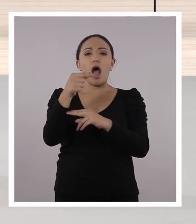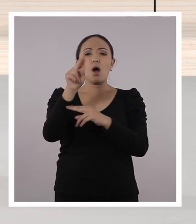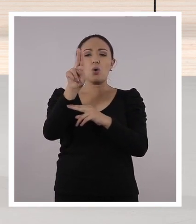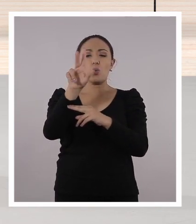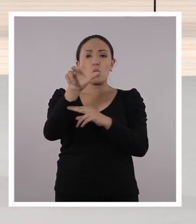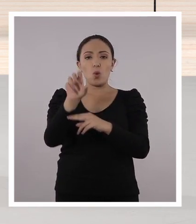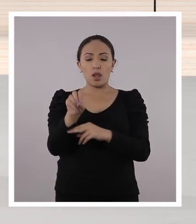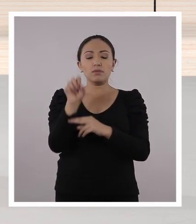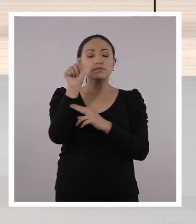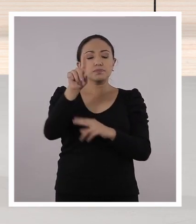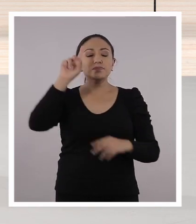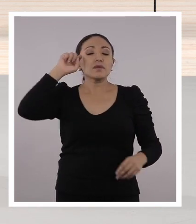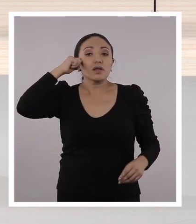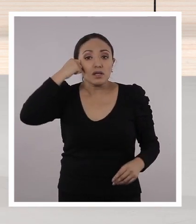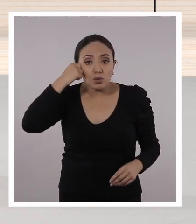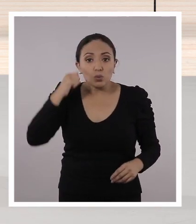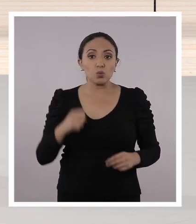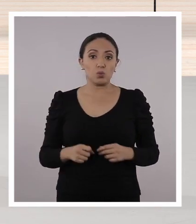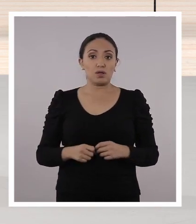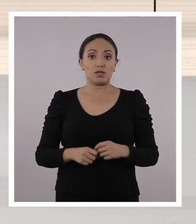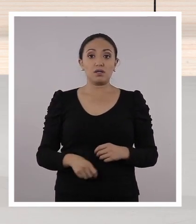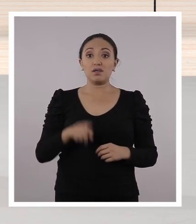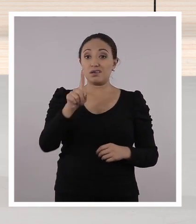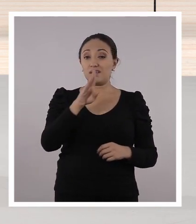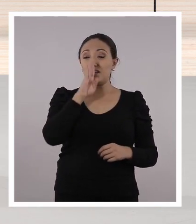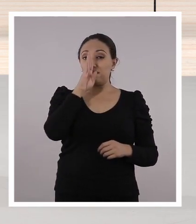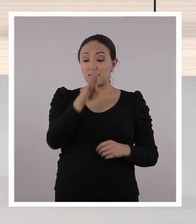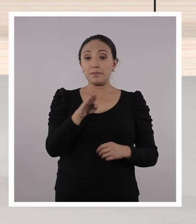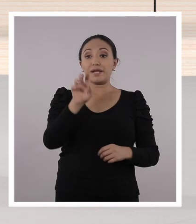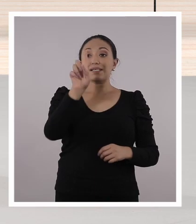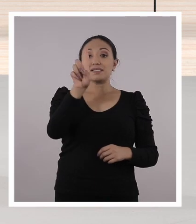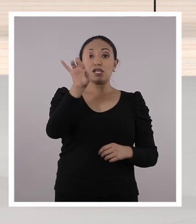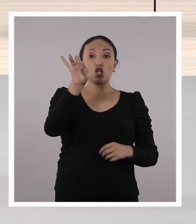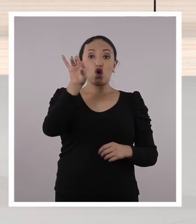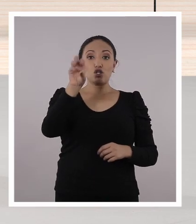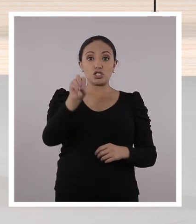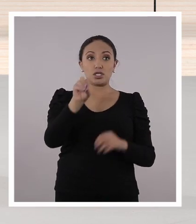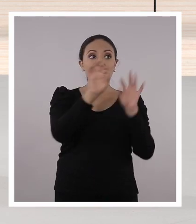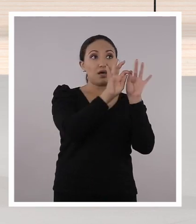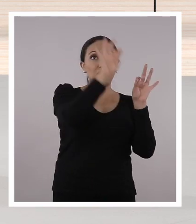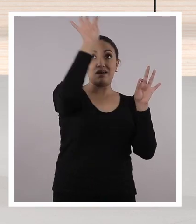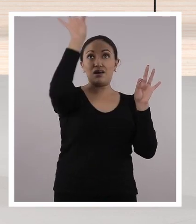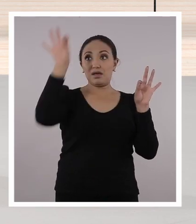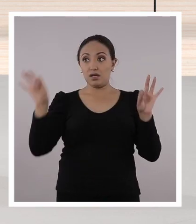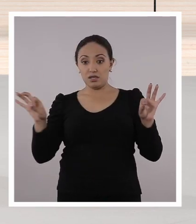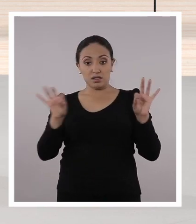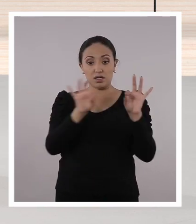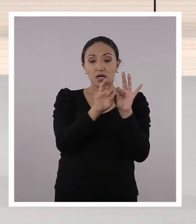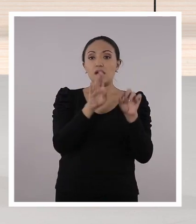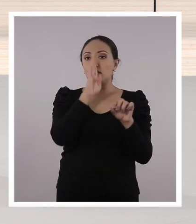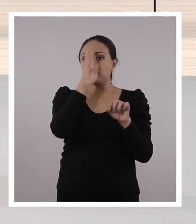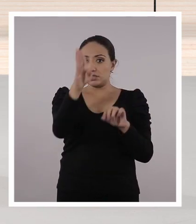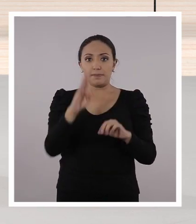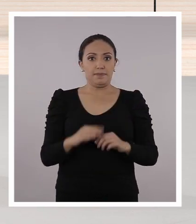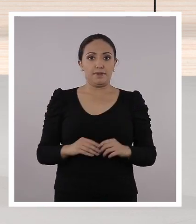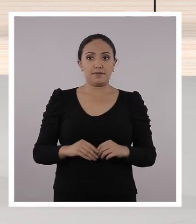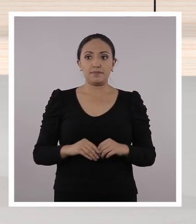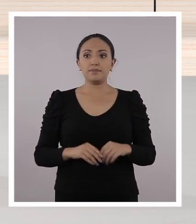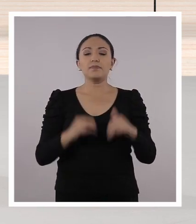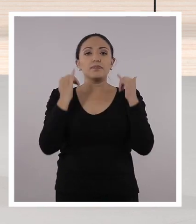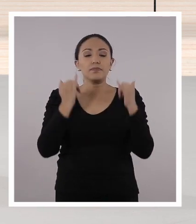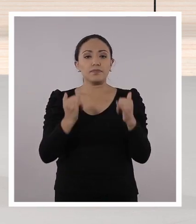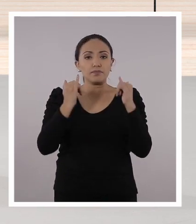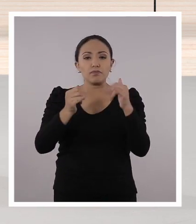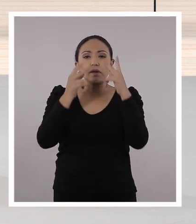bien, chicos, que los ángulos de un triángulo siempre suman 180 grados. El día de hoy vamos a